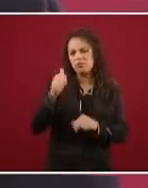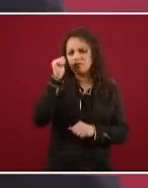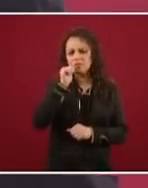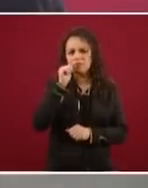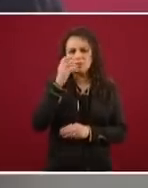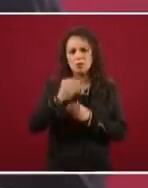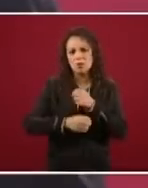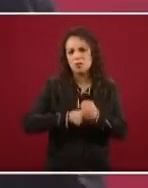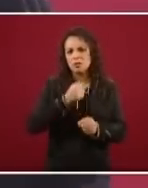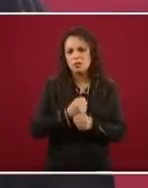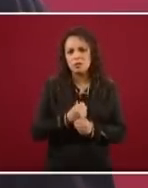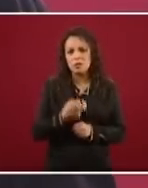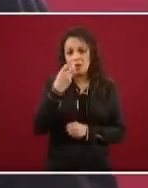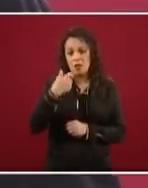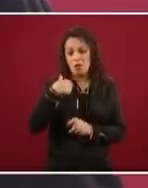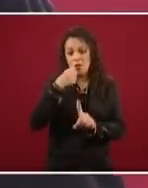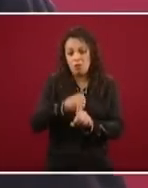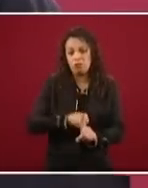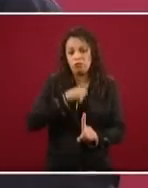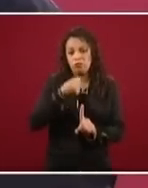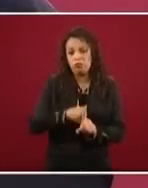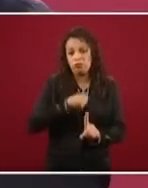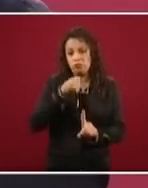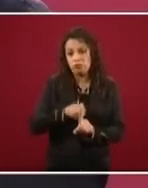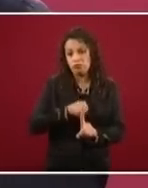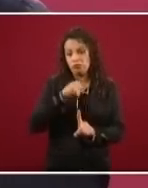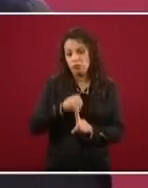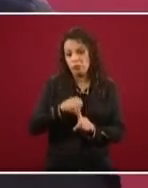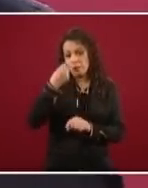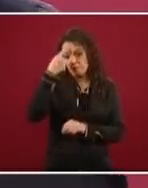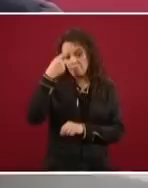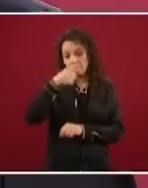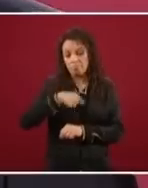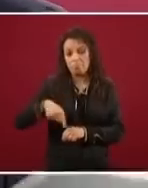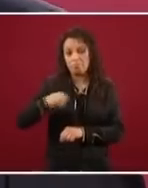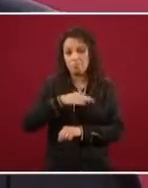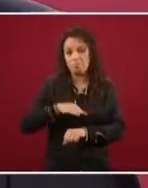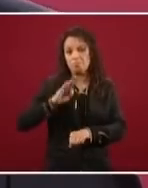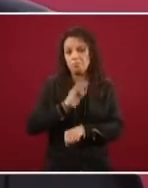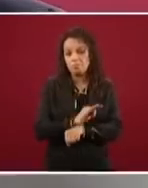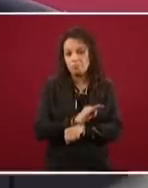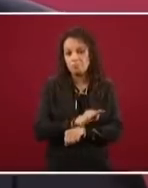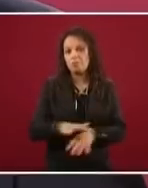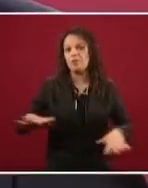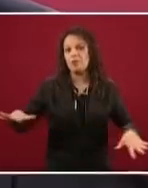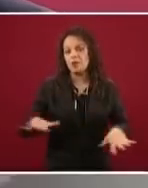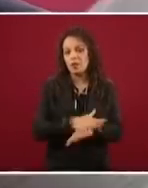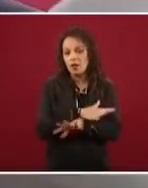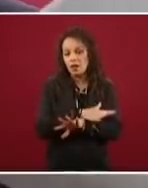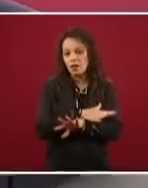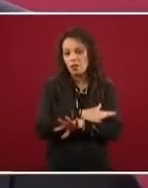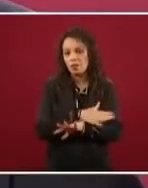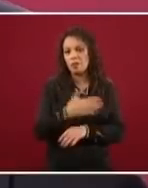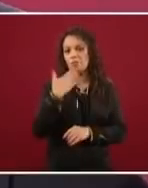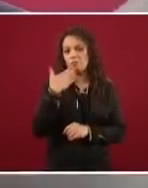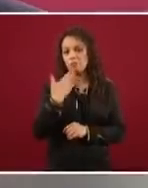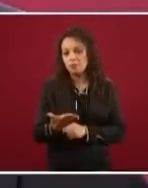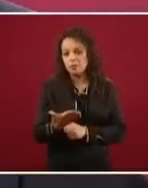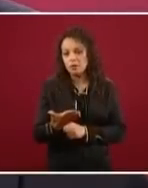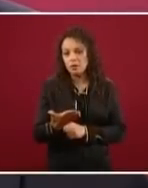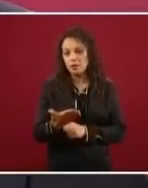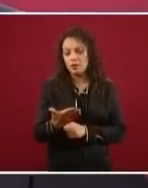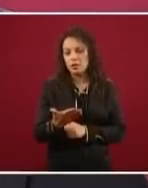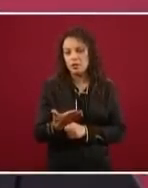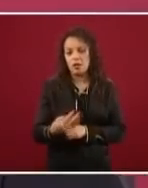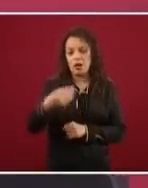si por eso luchamos luchamos para lograr un cambio en lo material y un cambio en lo